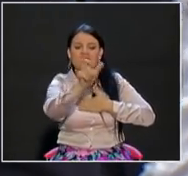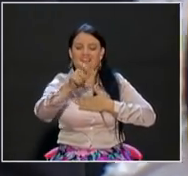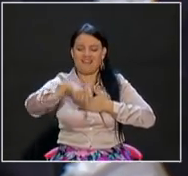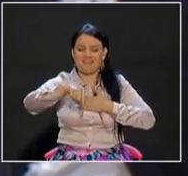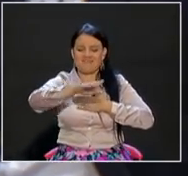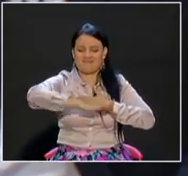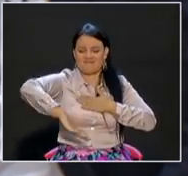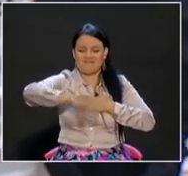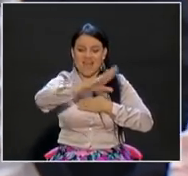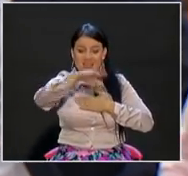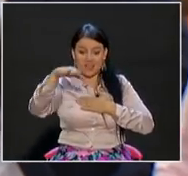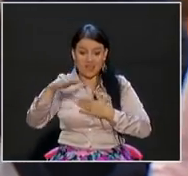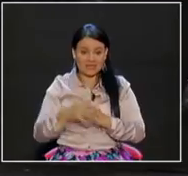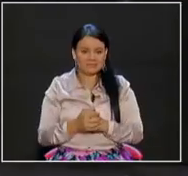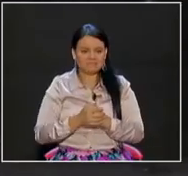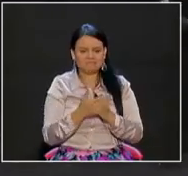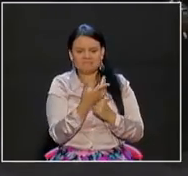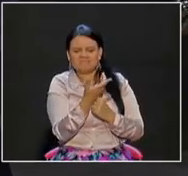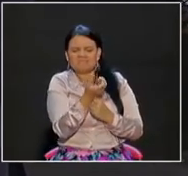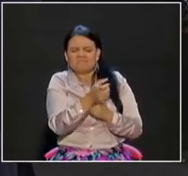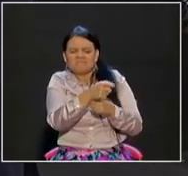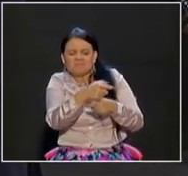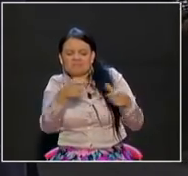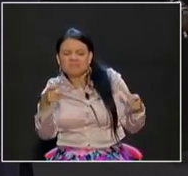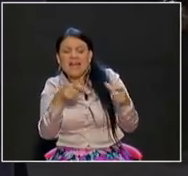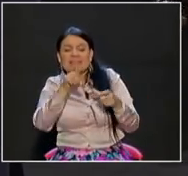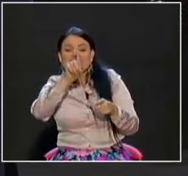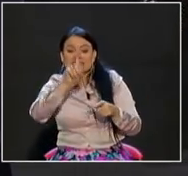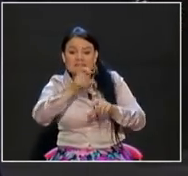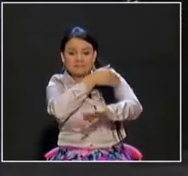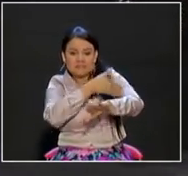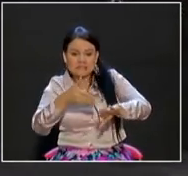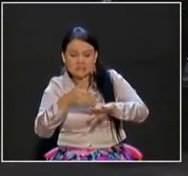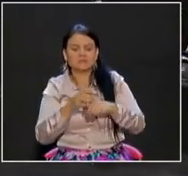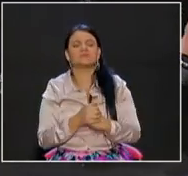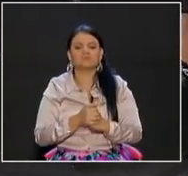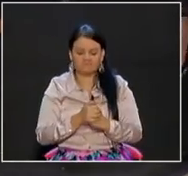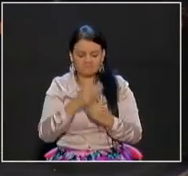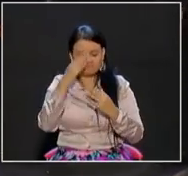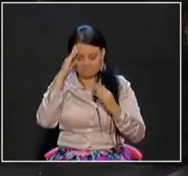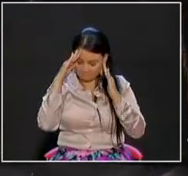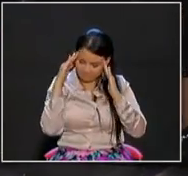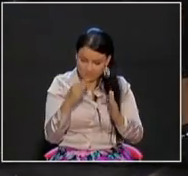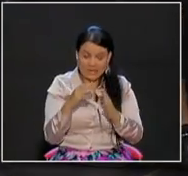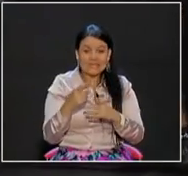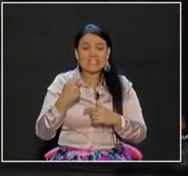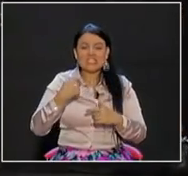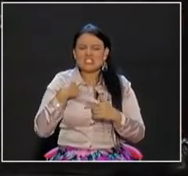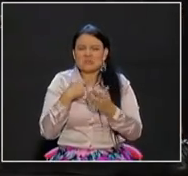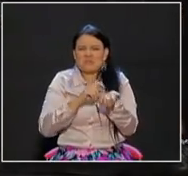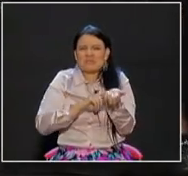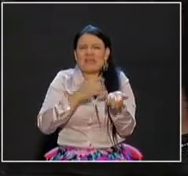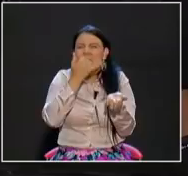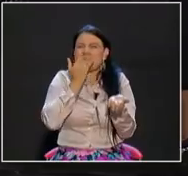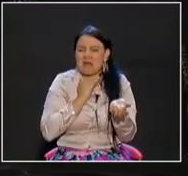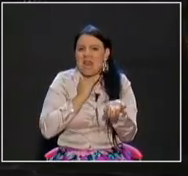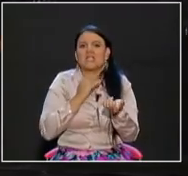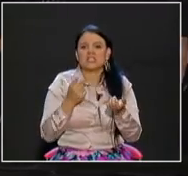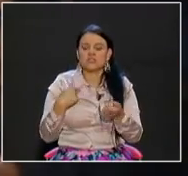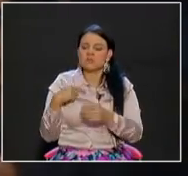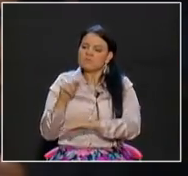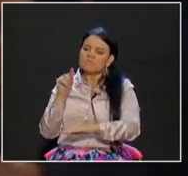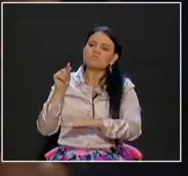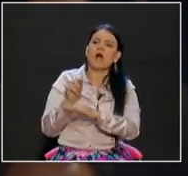para los 6 millones de antioqueños y mi principal defecto de ser frentero frente ante la injusticia ante aquellos que quieren disfrazarse de